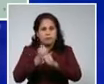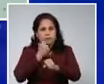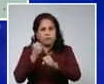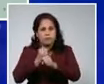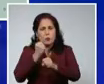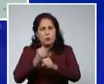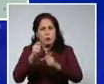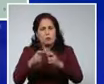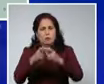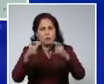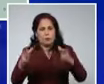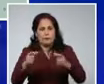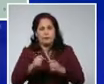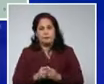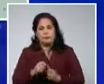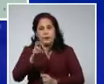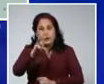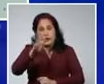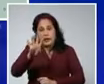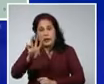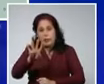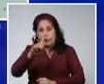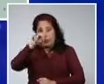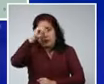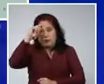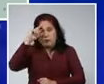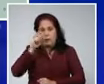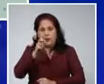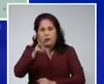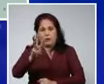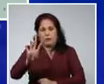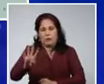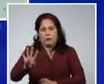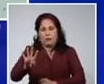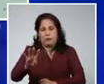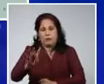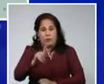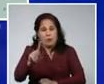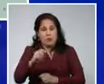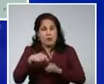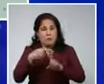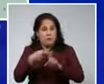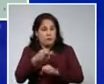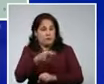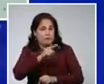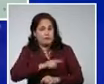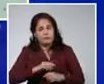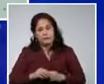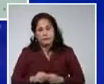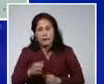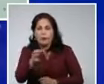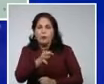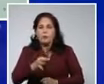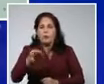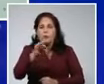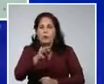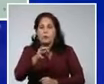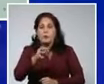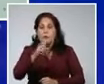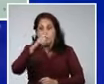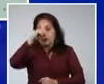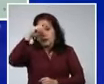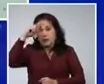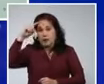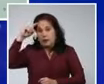incremento. 34 en el día de ayer, 11 más que el día anterior, el municipio cabecera Santi